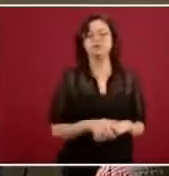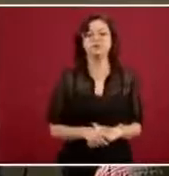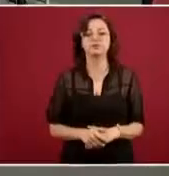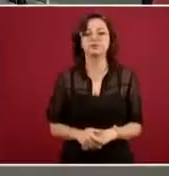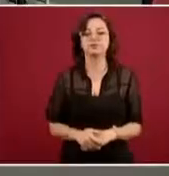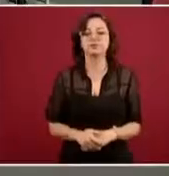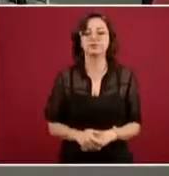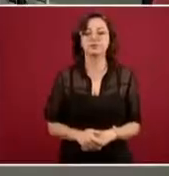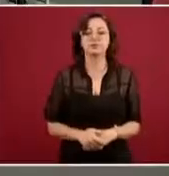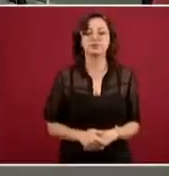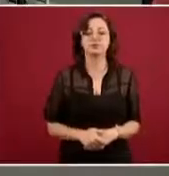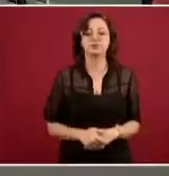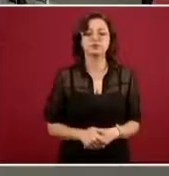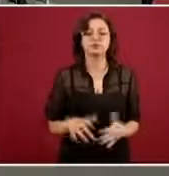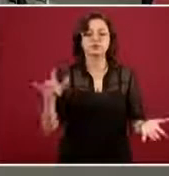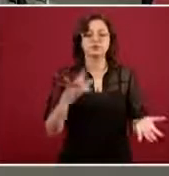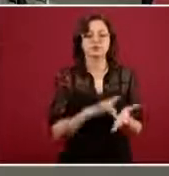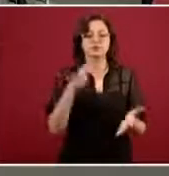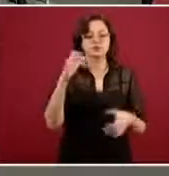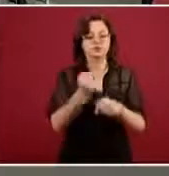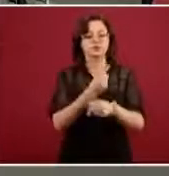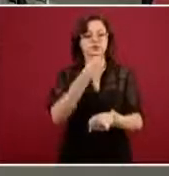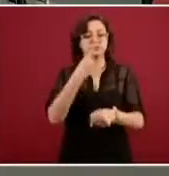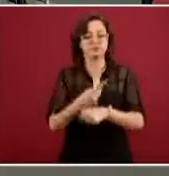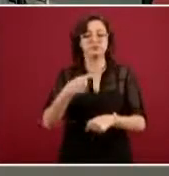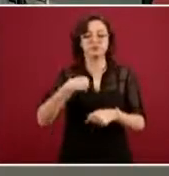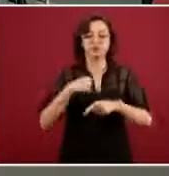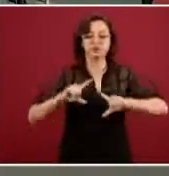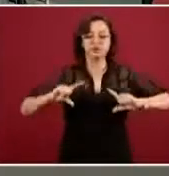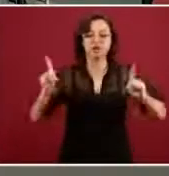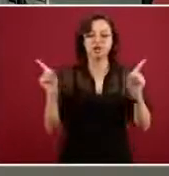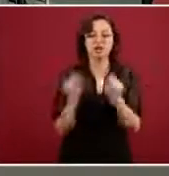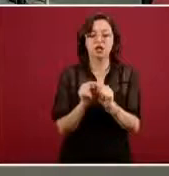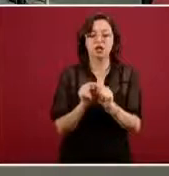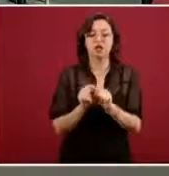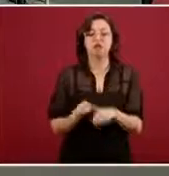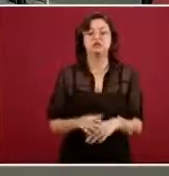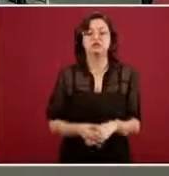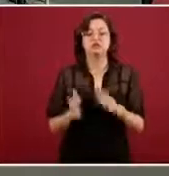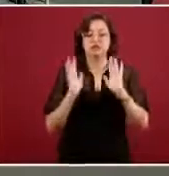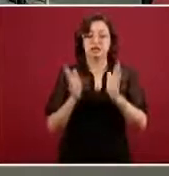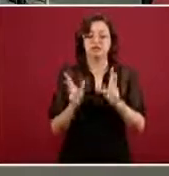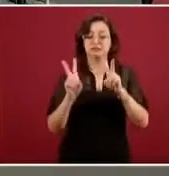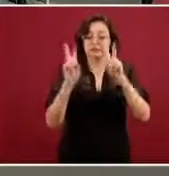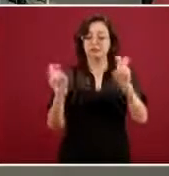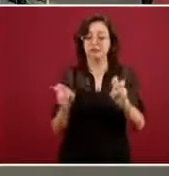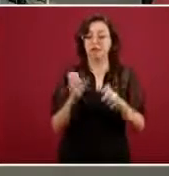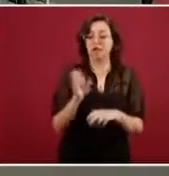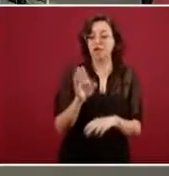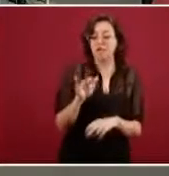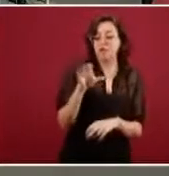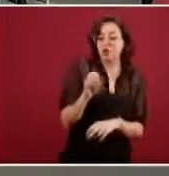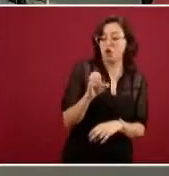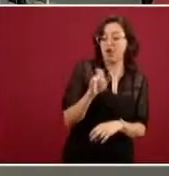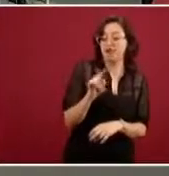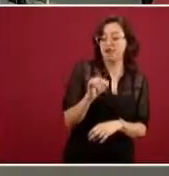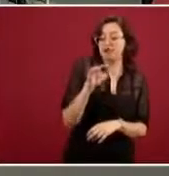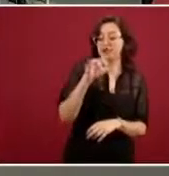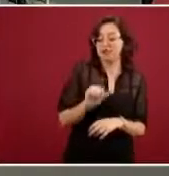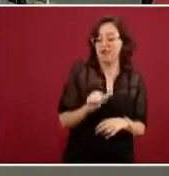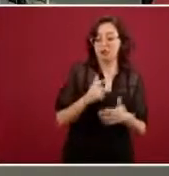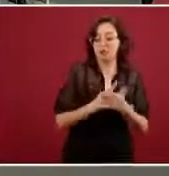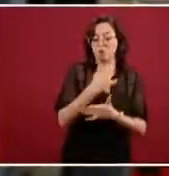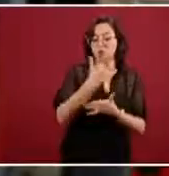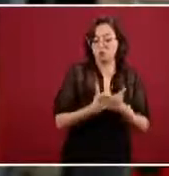Pues gracias por la oportunidad. Seré breve, ya que se aclaró que la guía bioética es un proyecto y ahora puntualiza que va a ir evolucionando y